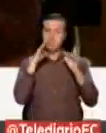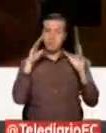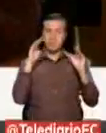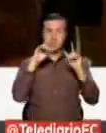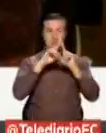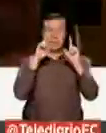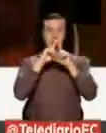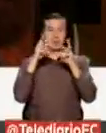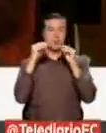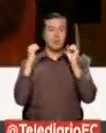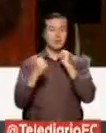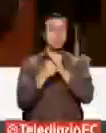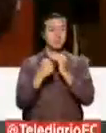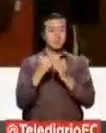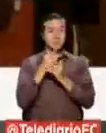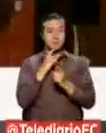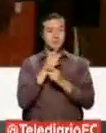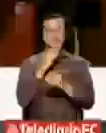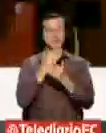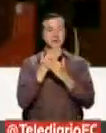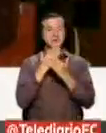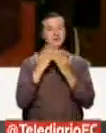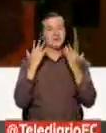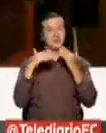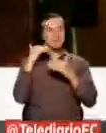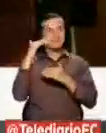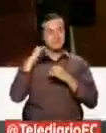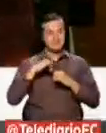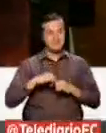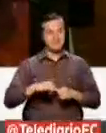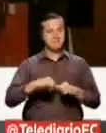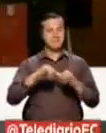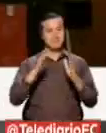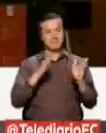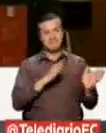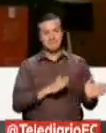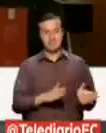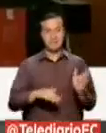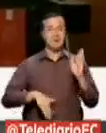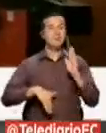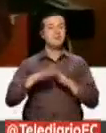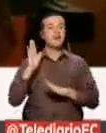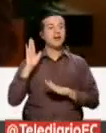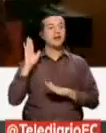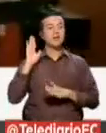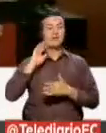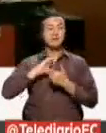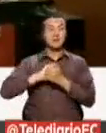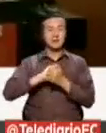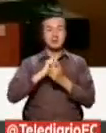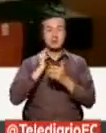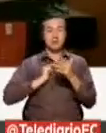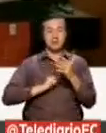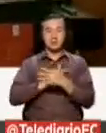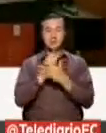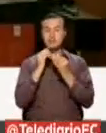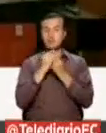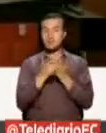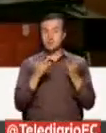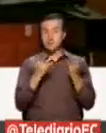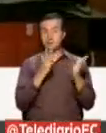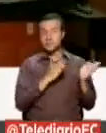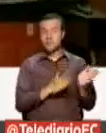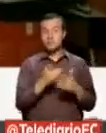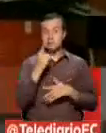de esto sería posible. Perfecto, gracias Fabricio. Más adelante, cuando estemos en más cerca, estaremos brindando los detalles. También cómo